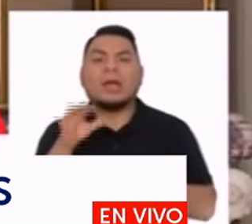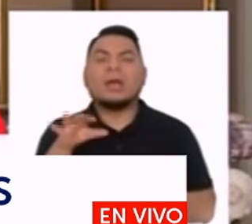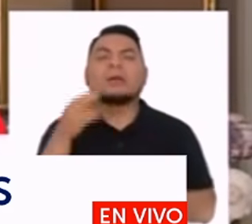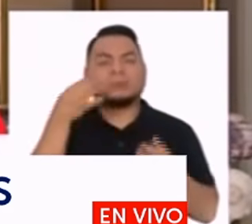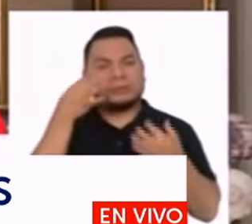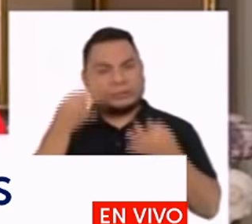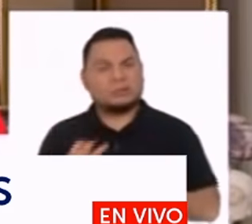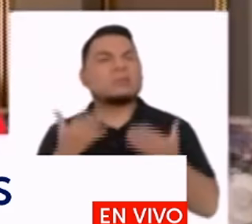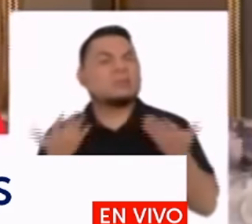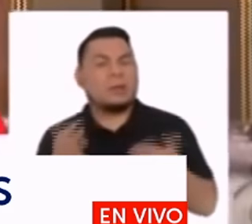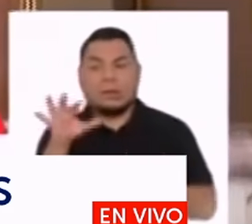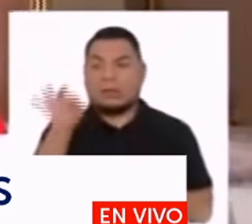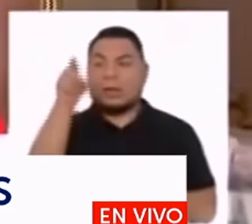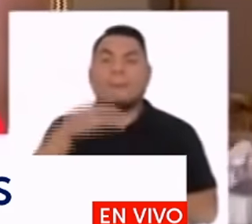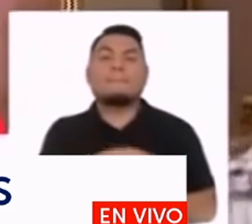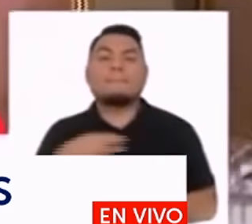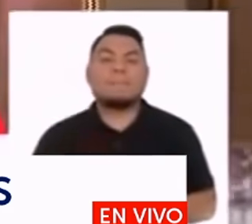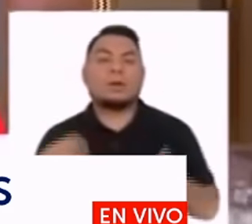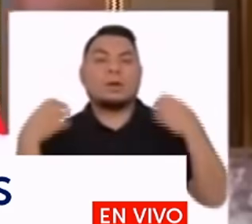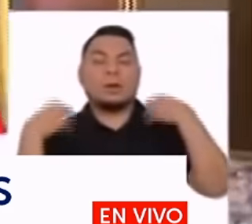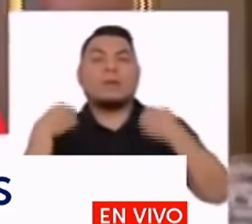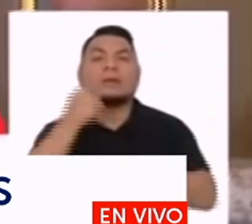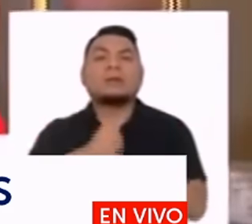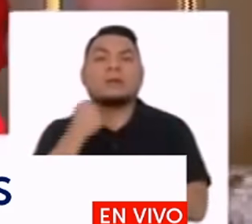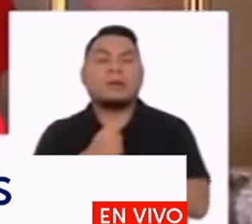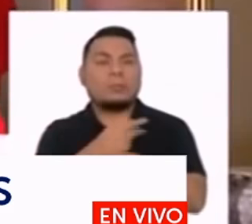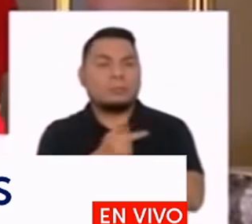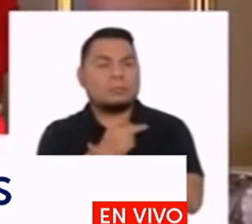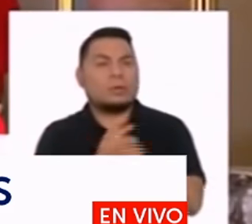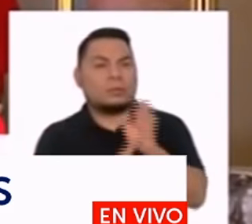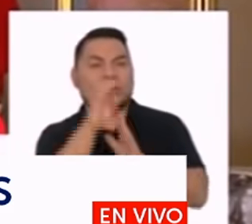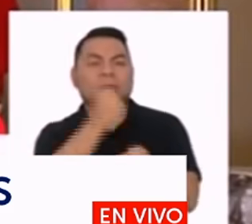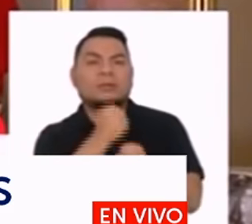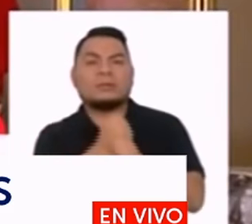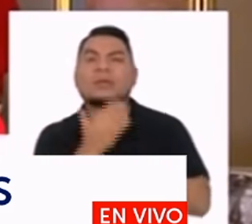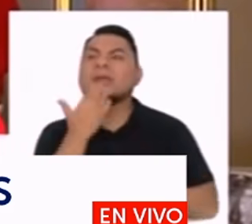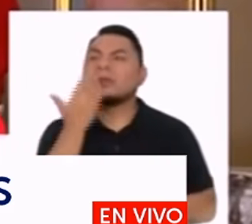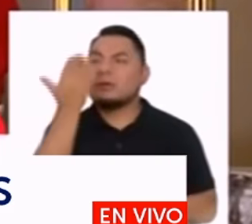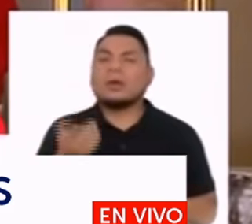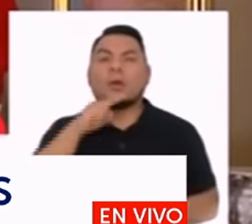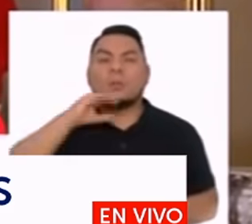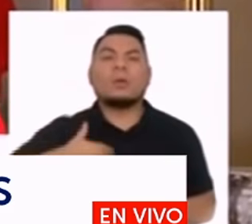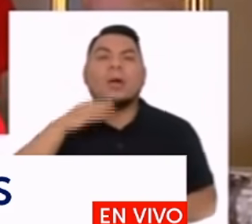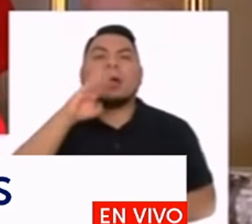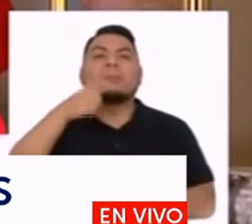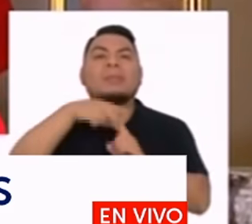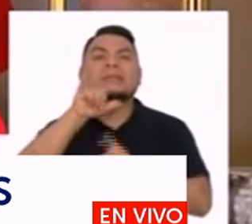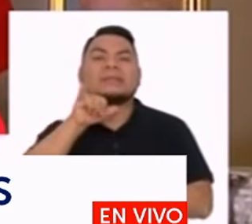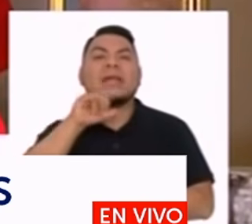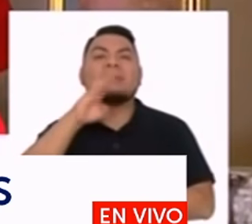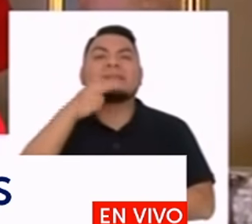resuelve nombrar ministra de Estado en el despacho de Trabajo y Promoción del Empleo a la señora Betsy